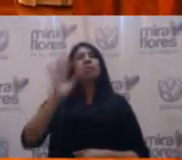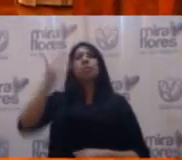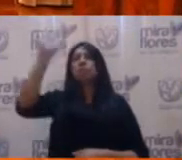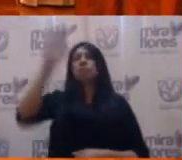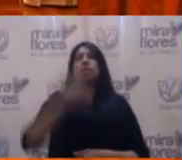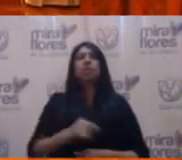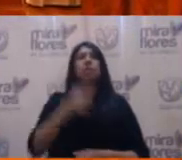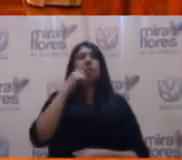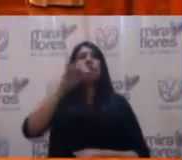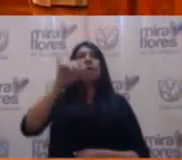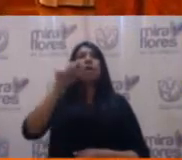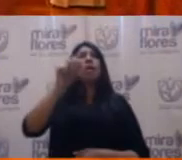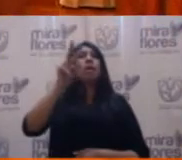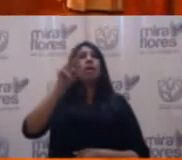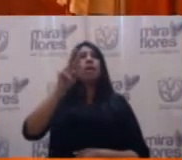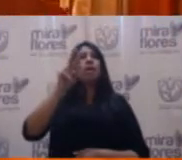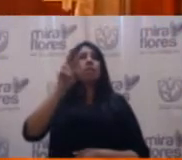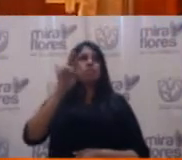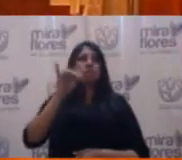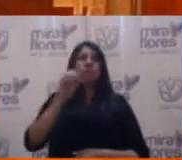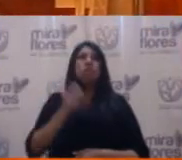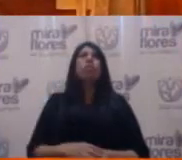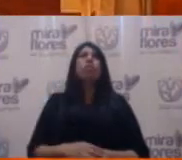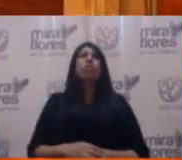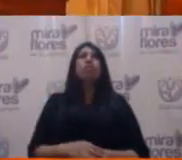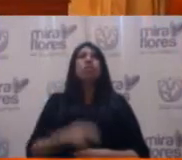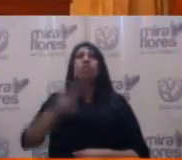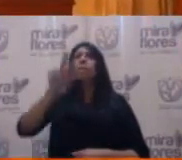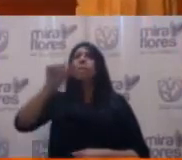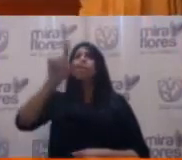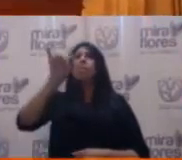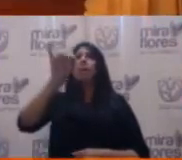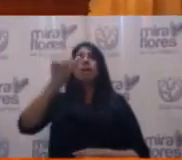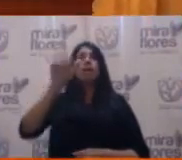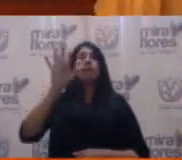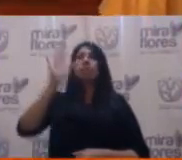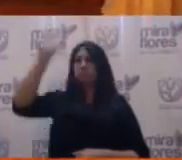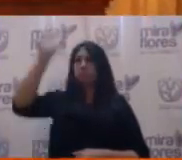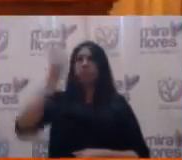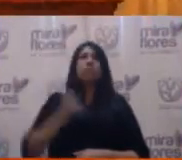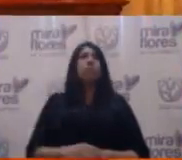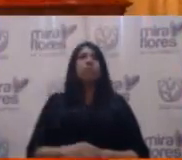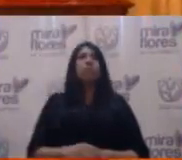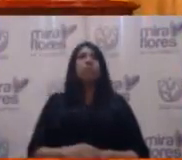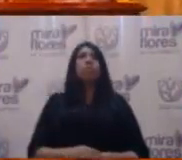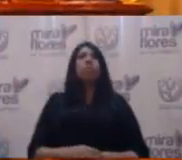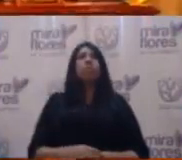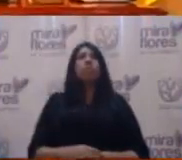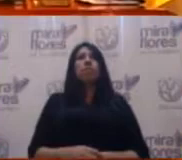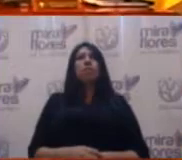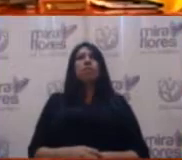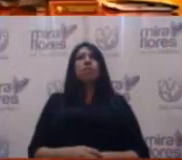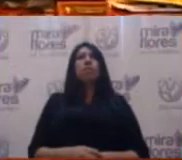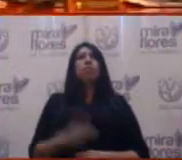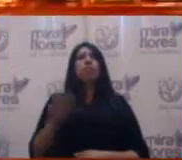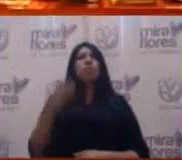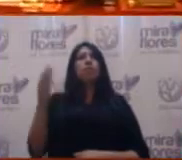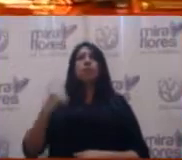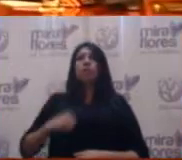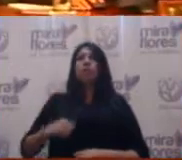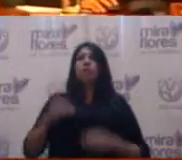Jorge de Albertis González del Riego. Señora Valia Barak Pastor. Hay quórum, señor alcalde. Muy bien, con el